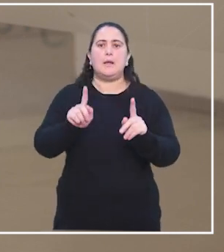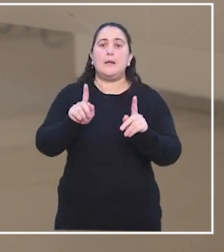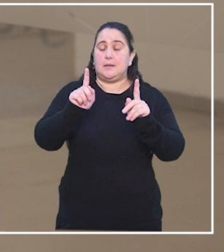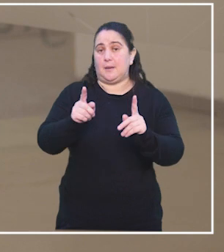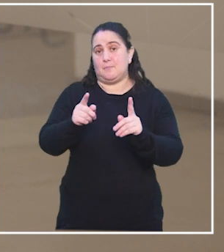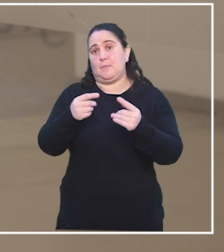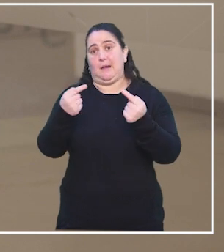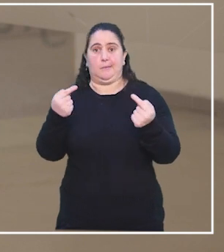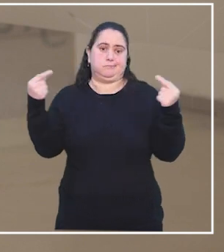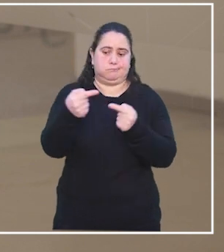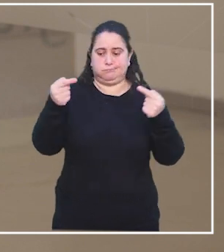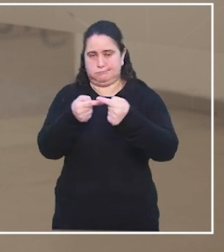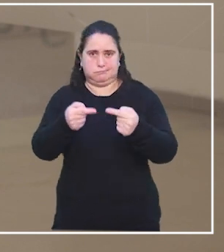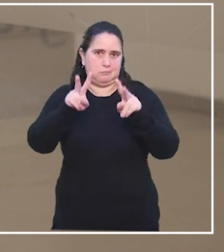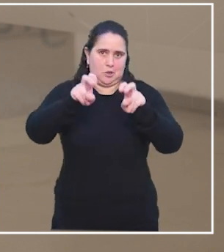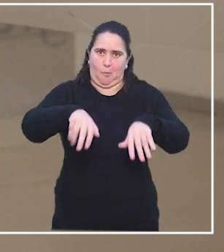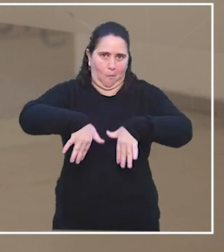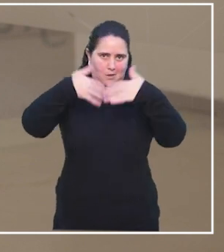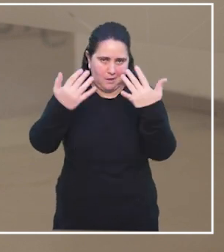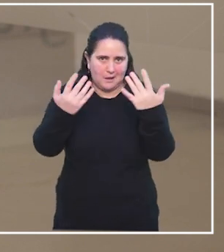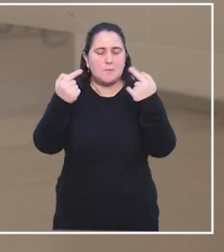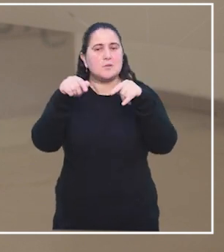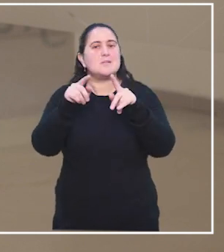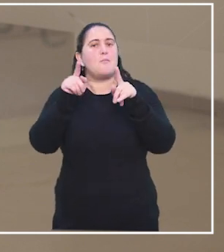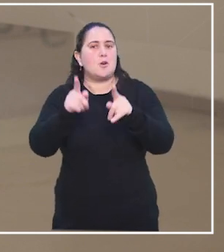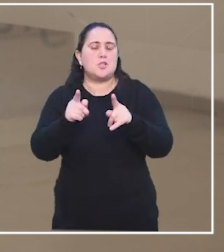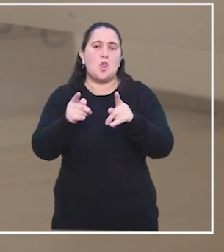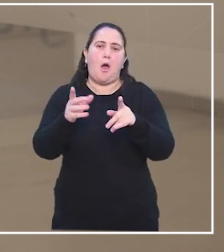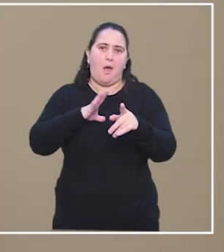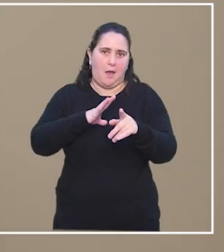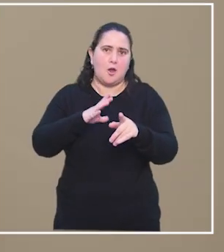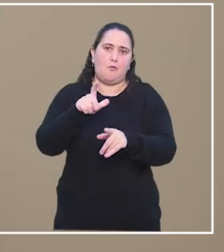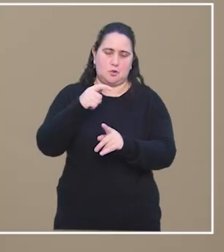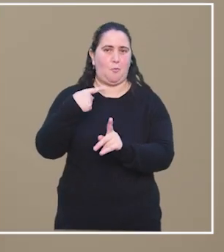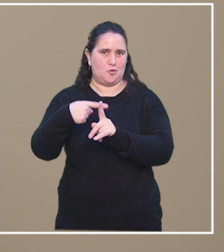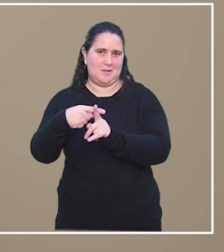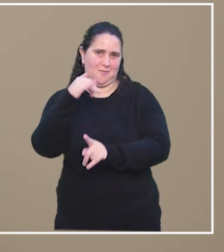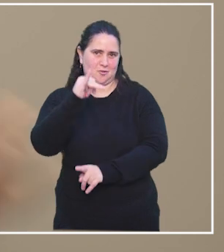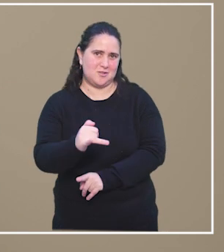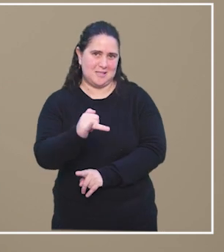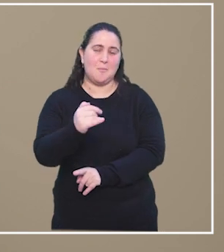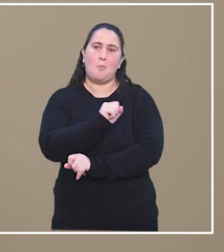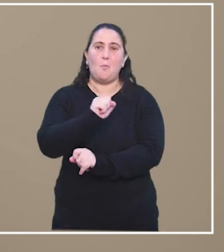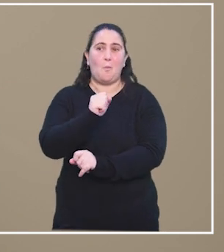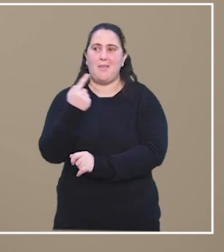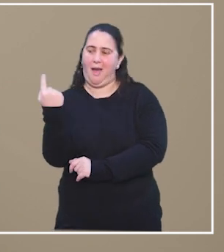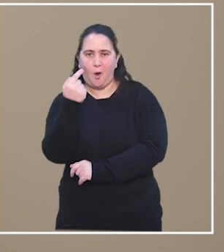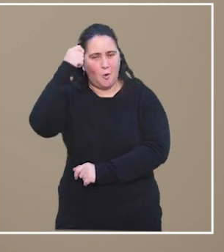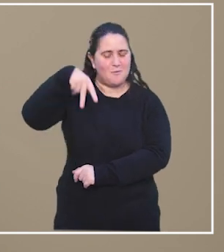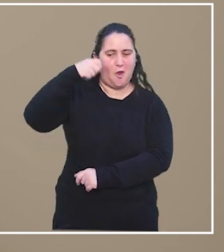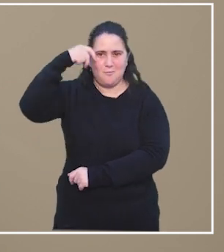y motivo de disputa. Y en ese sentido hay un componente evidentemente positivo, o sea, las voces se ampliaron